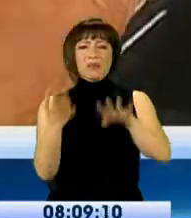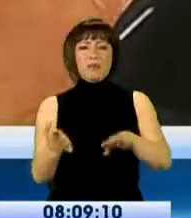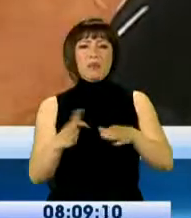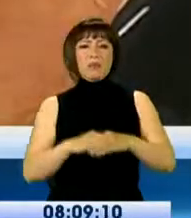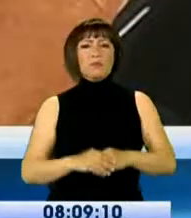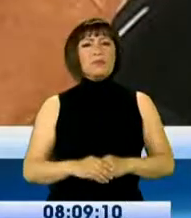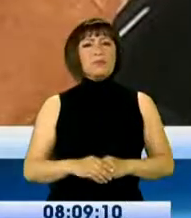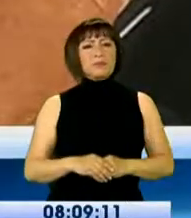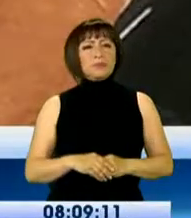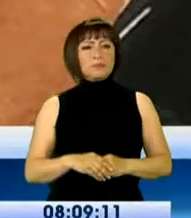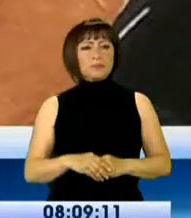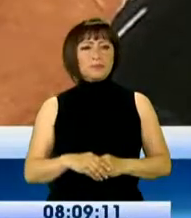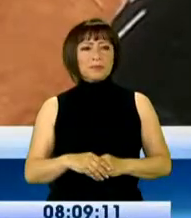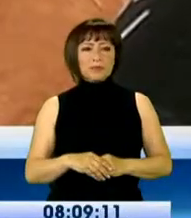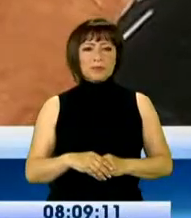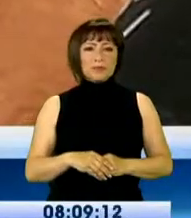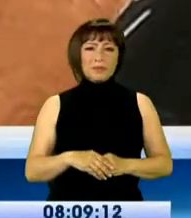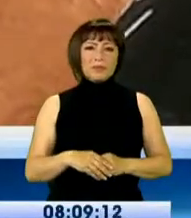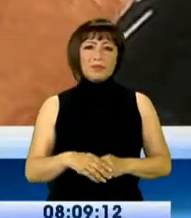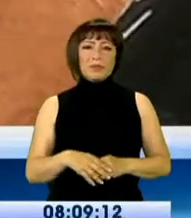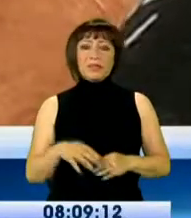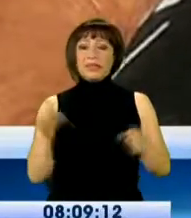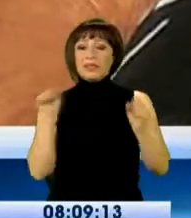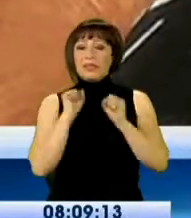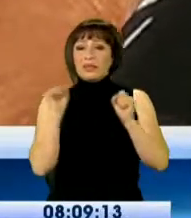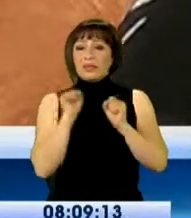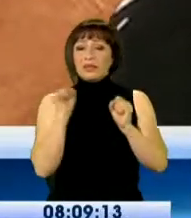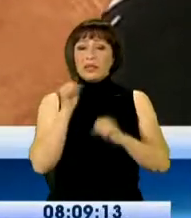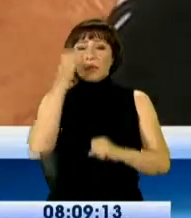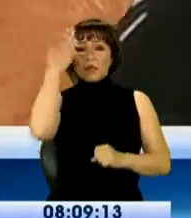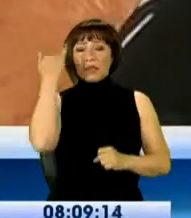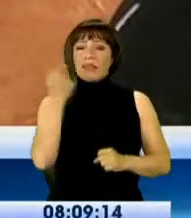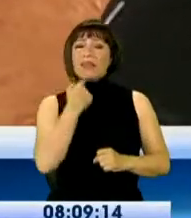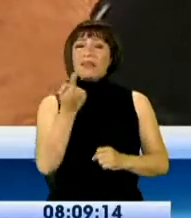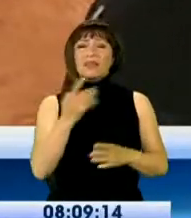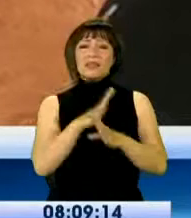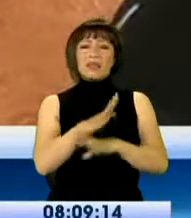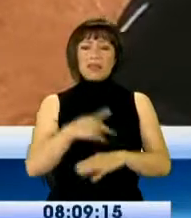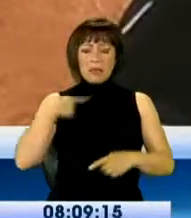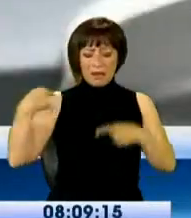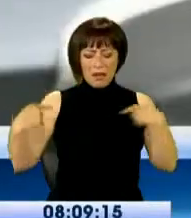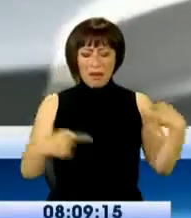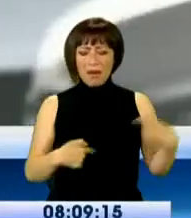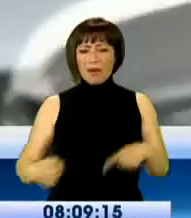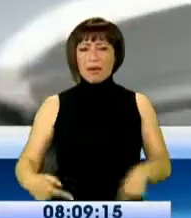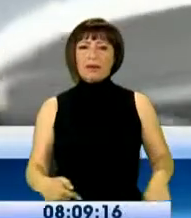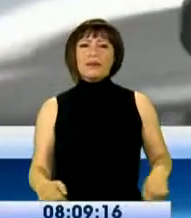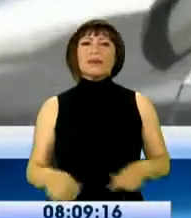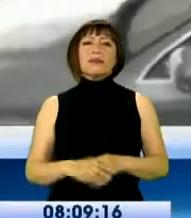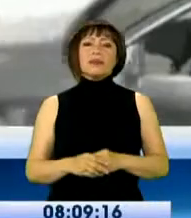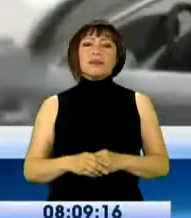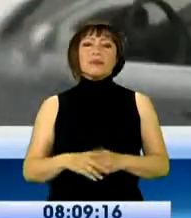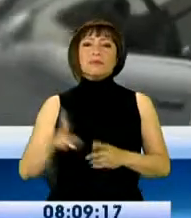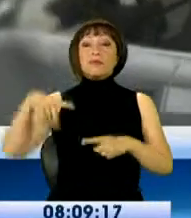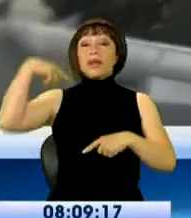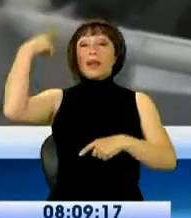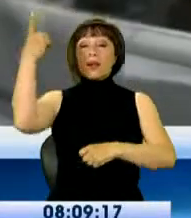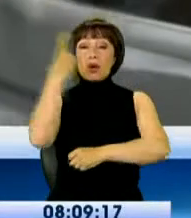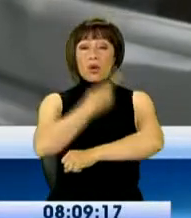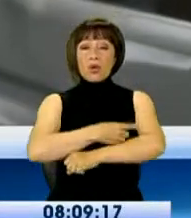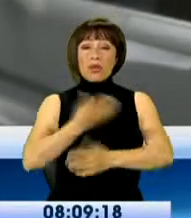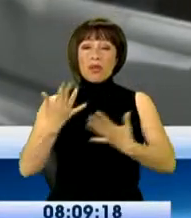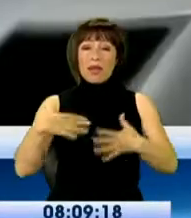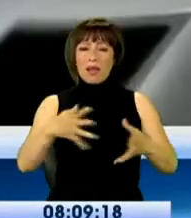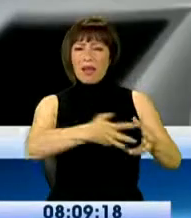no te no tengamos nada que que torturarte nada que cortarte ahí recién dice te va a matar al día siguiente sufrió